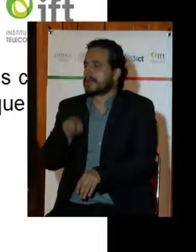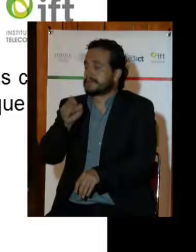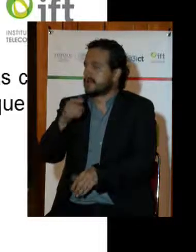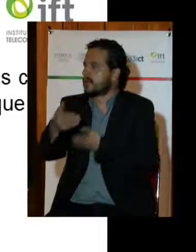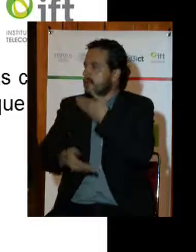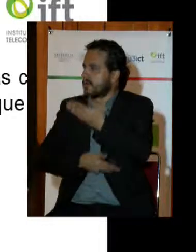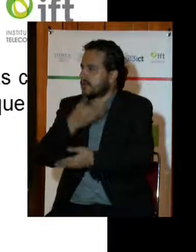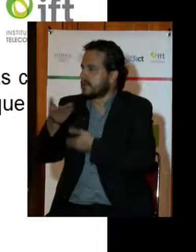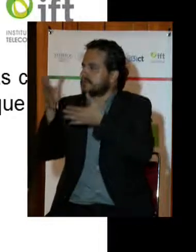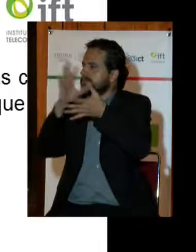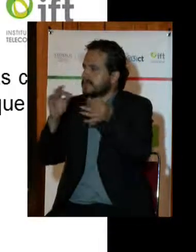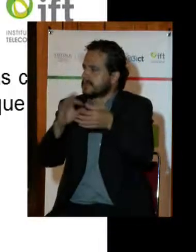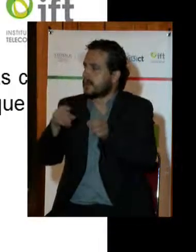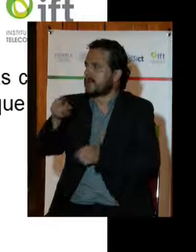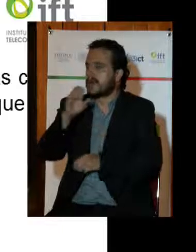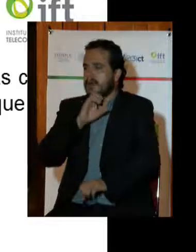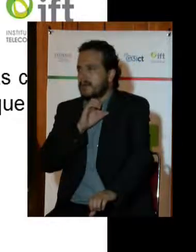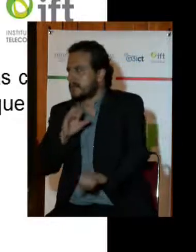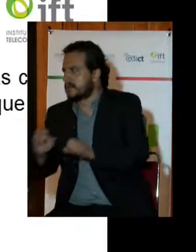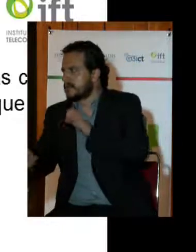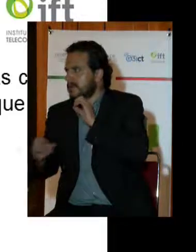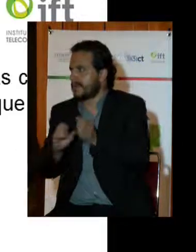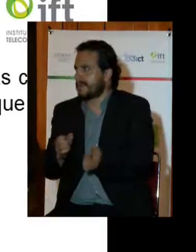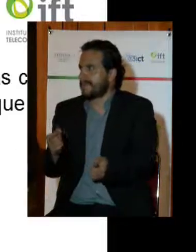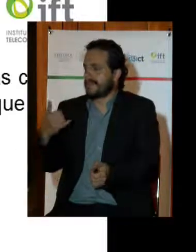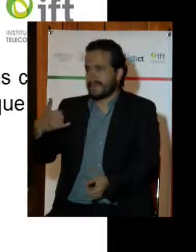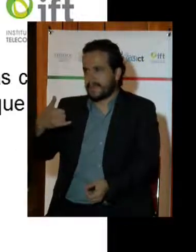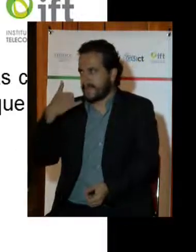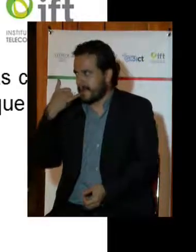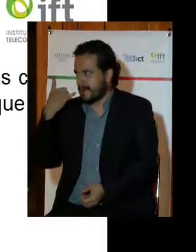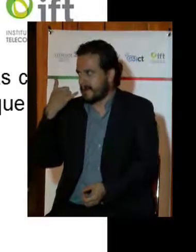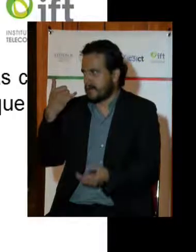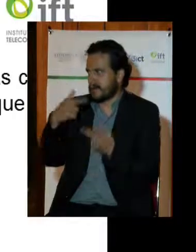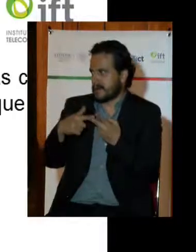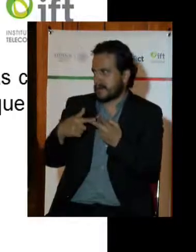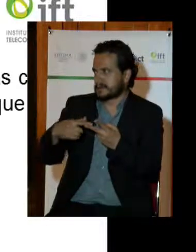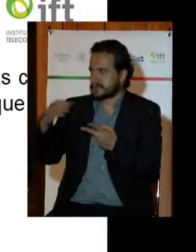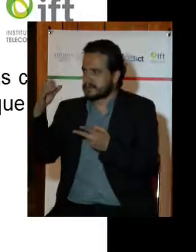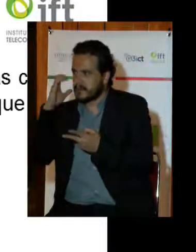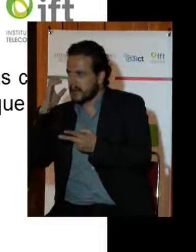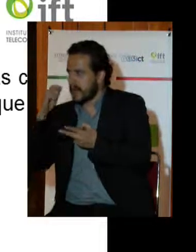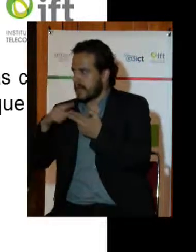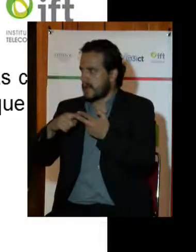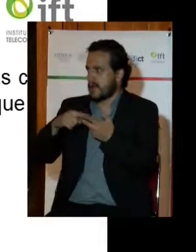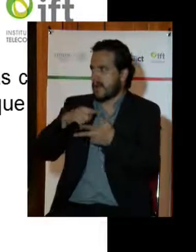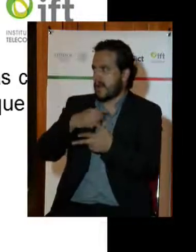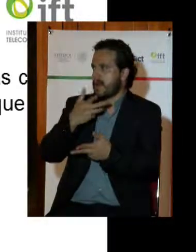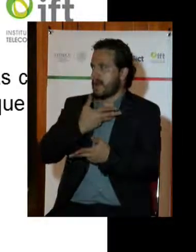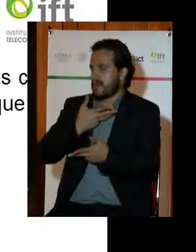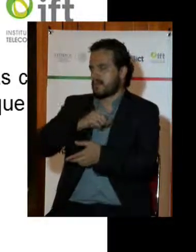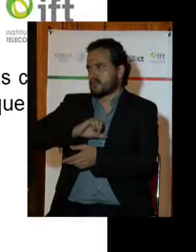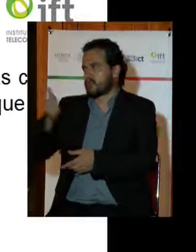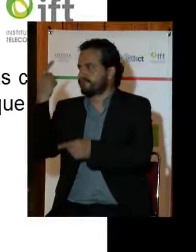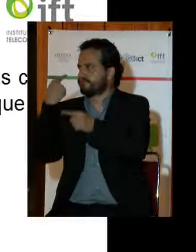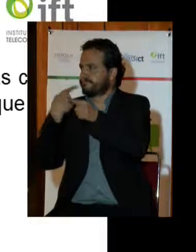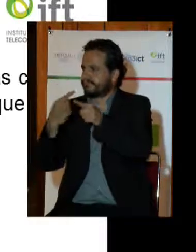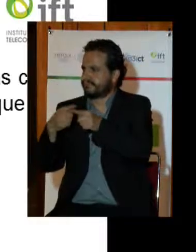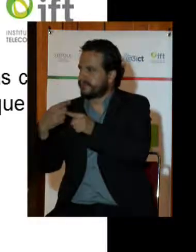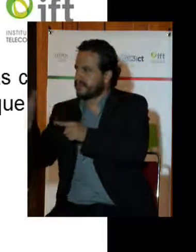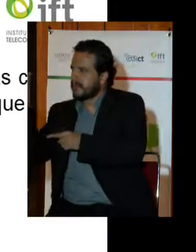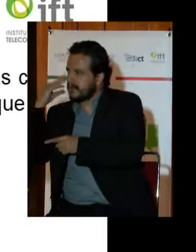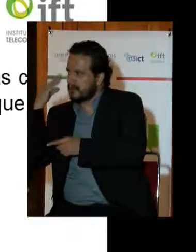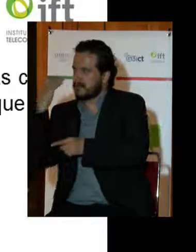que no solo, por cierto, es telefonía fija y telefonía móvil, cualquier servicio de radiocomunicación o telecomunicación